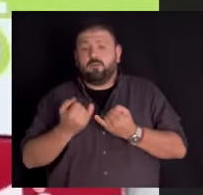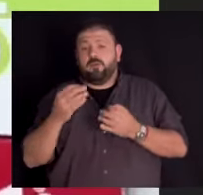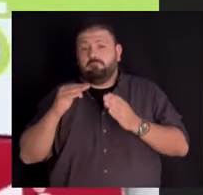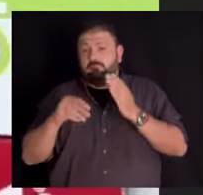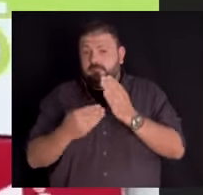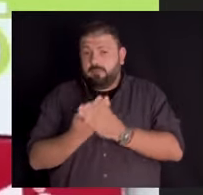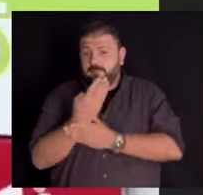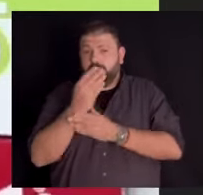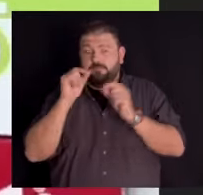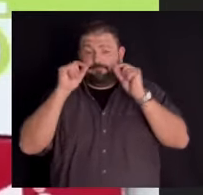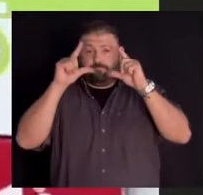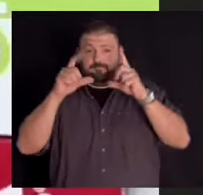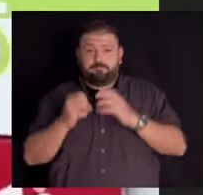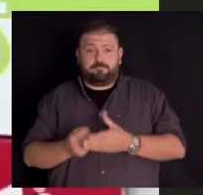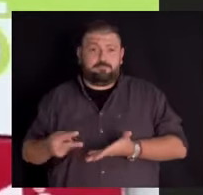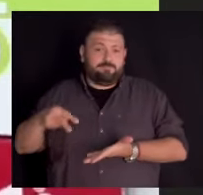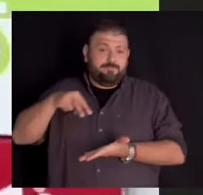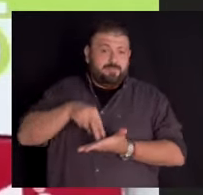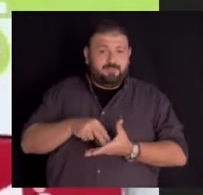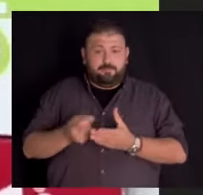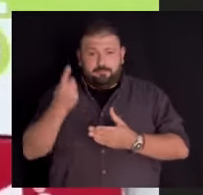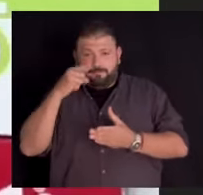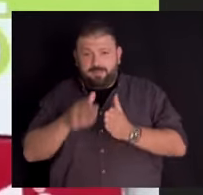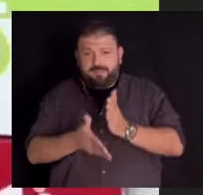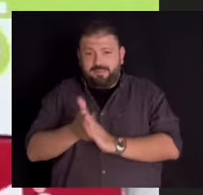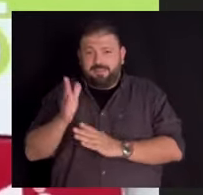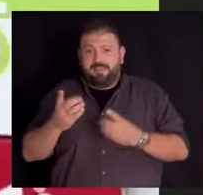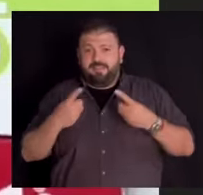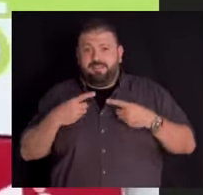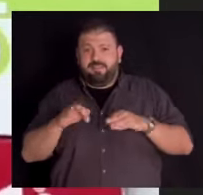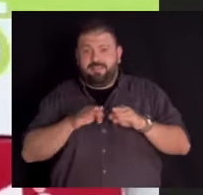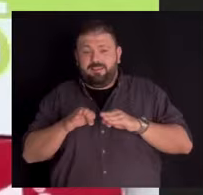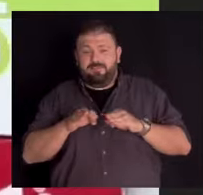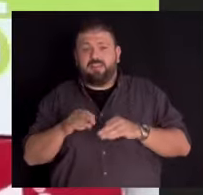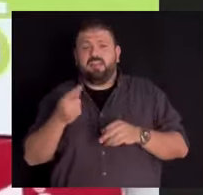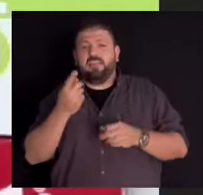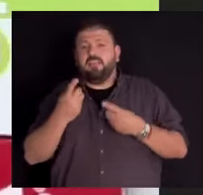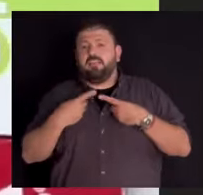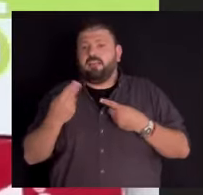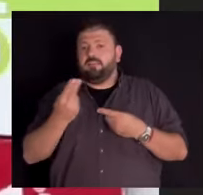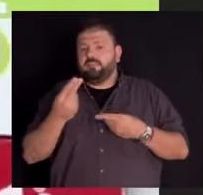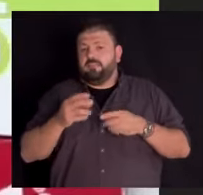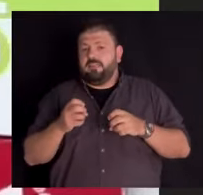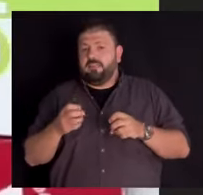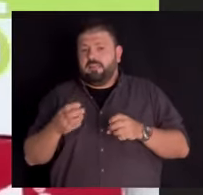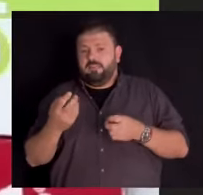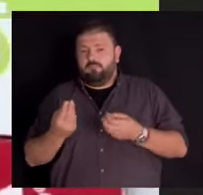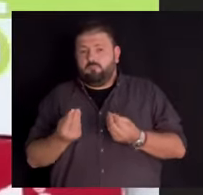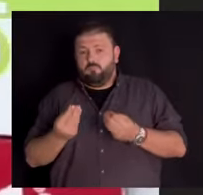despertarnos y salir a trabajar con mucha energía, pues nos va a servir la adrenalina. Entonces,